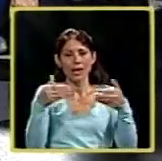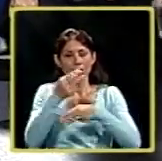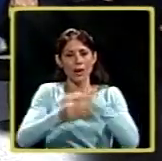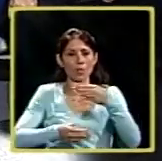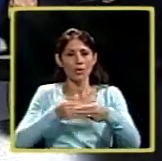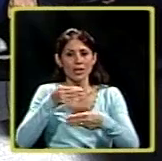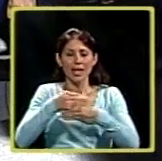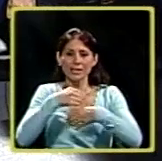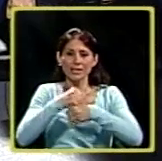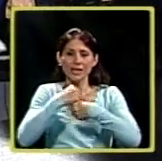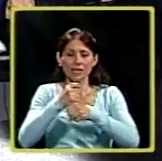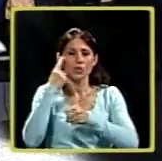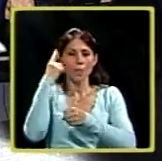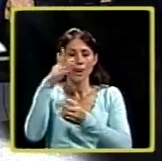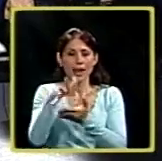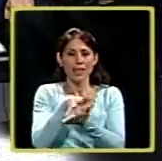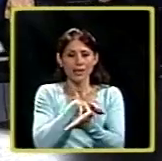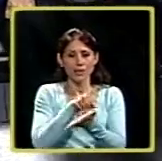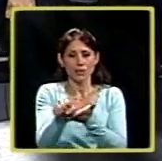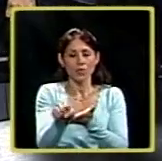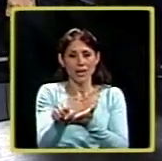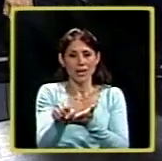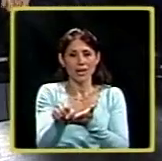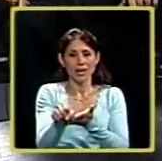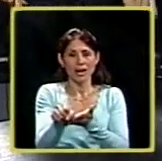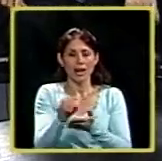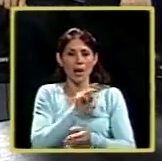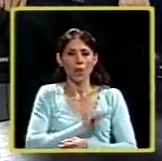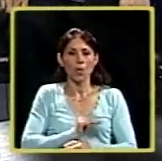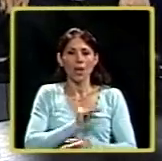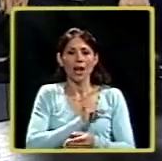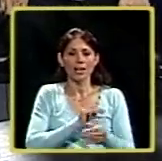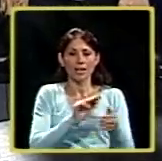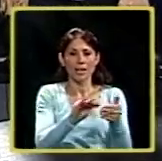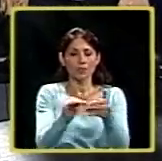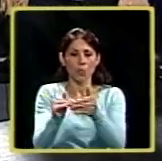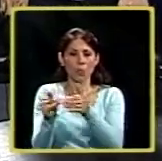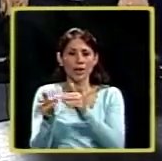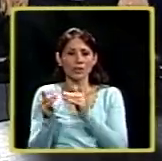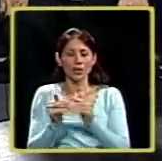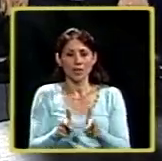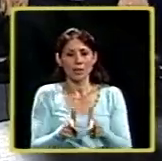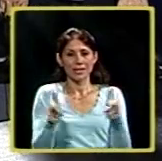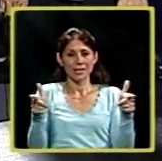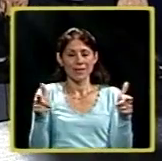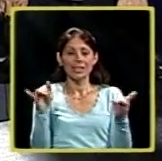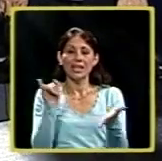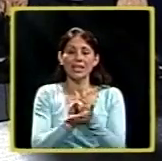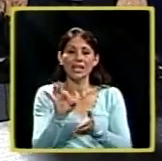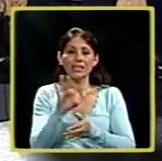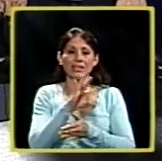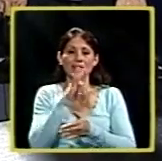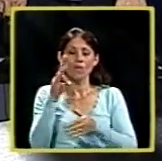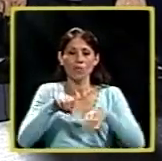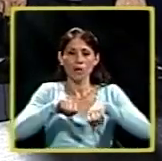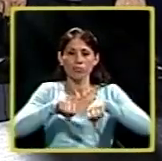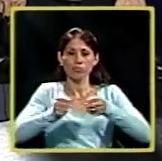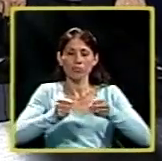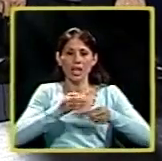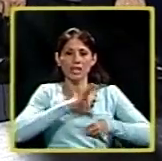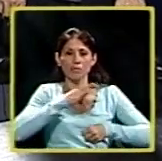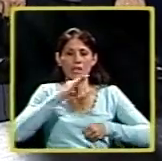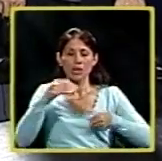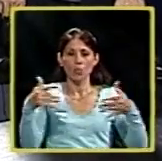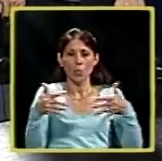justamente para destruir la moral de las poblaciones masivas y quebrar así el espíritu bélico de los países,